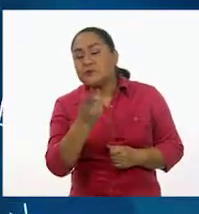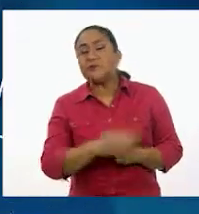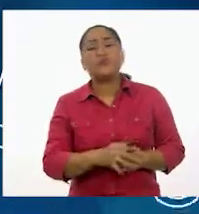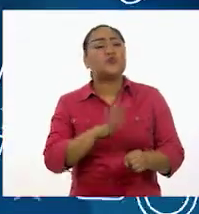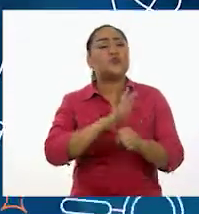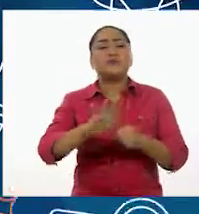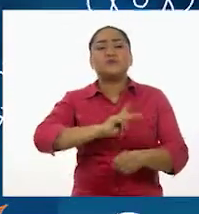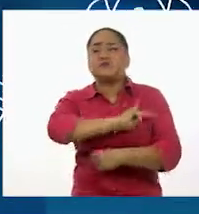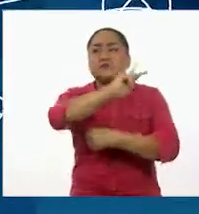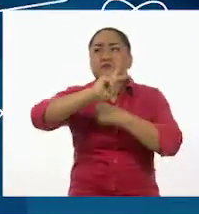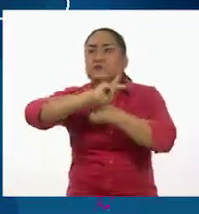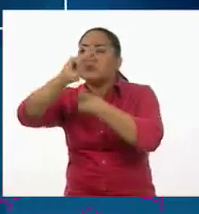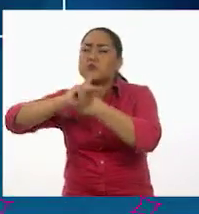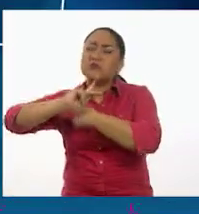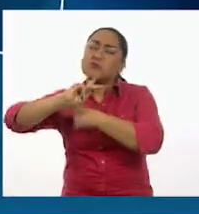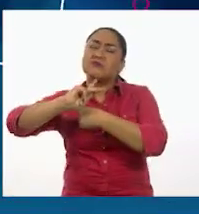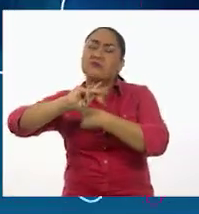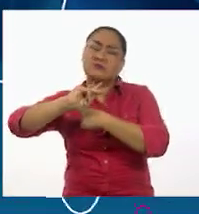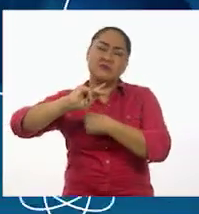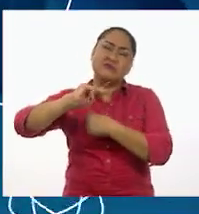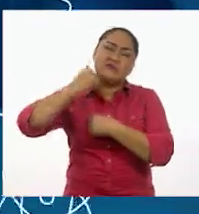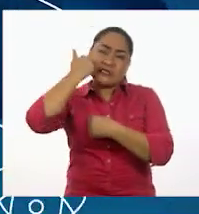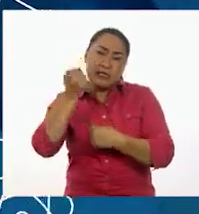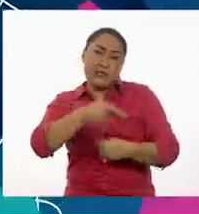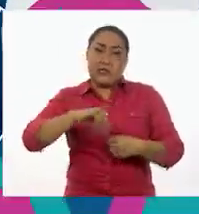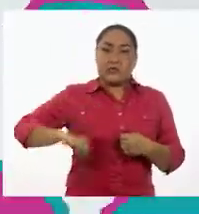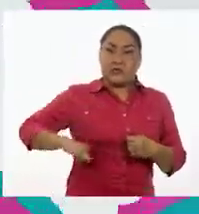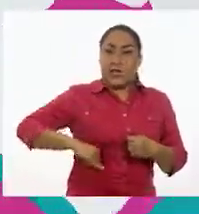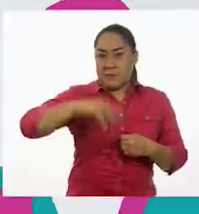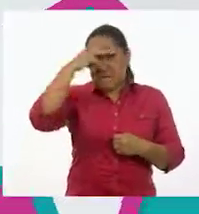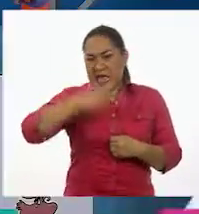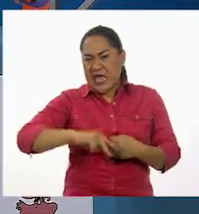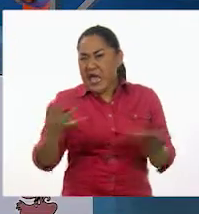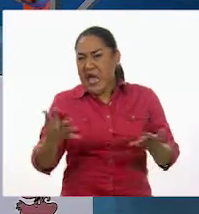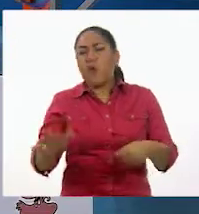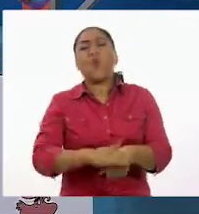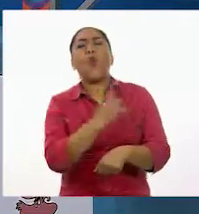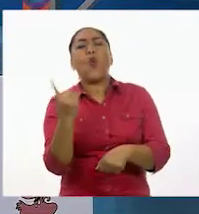países extranjeros tenían interés por México y por qué?